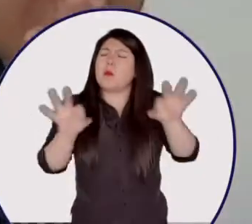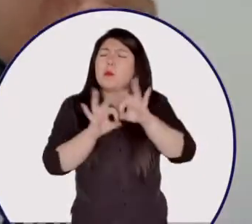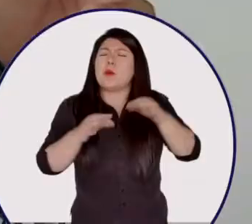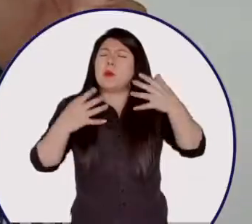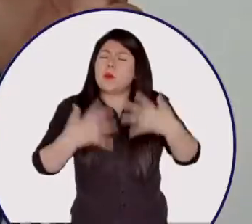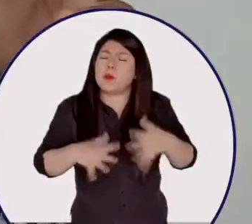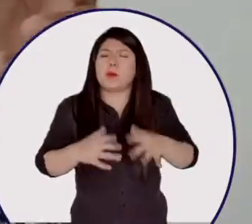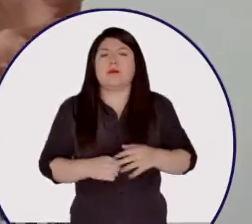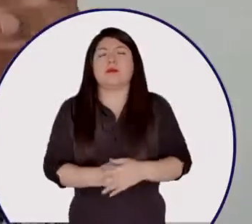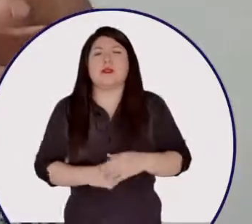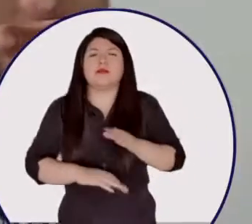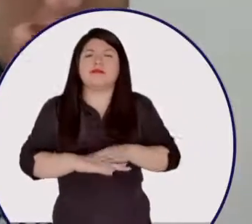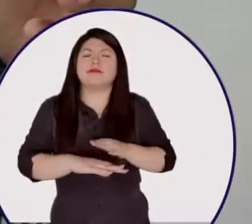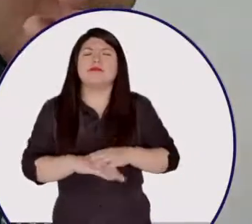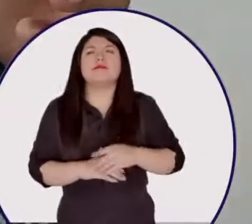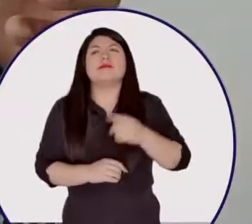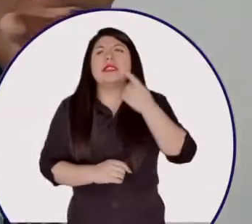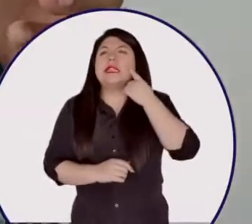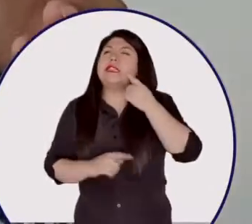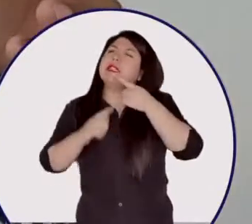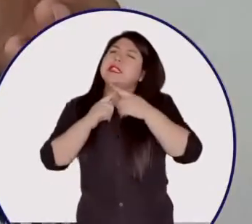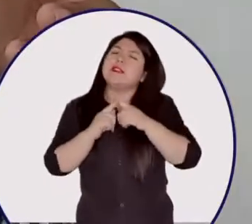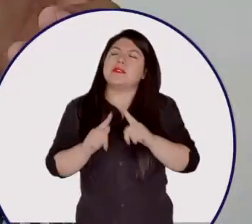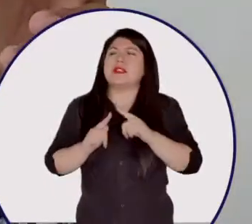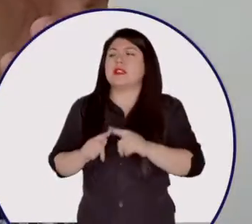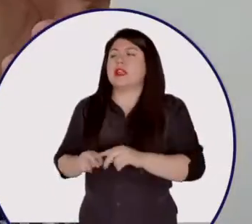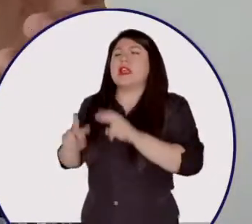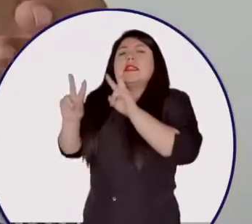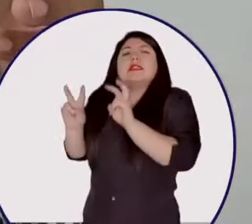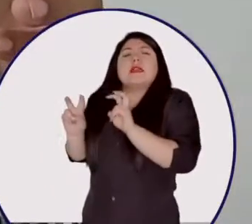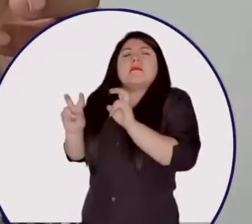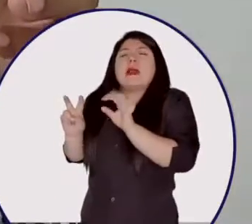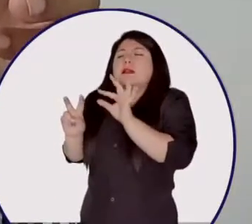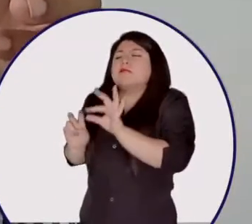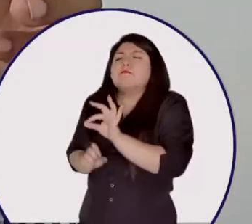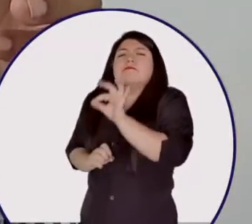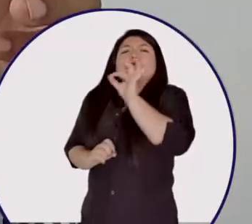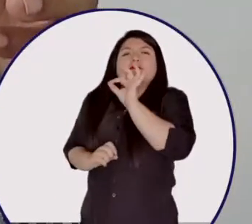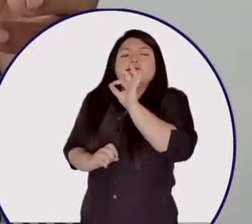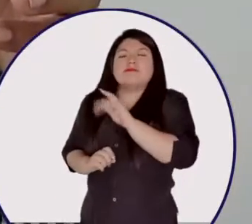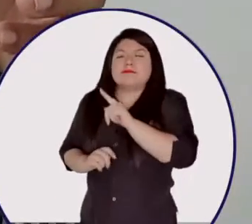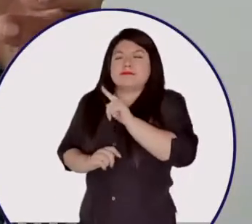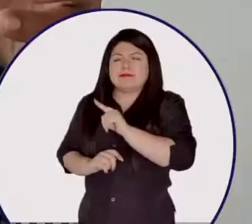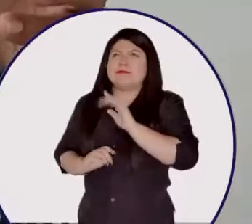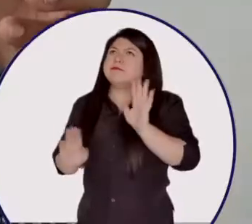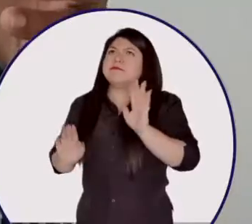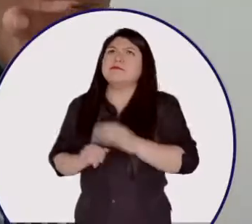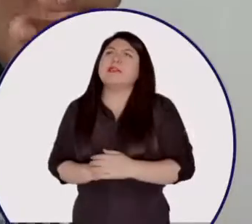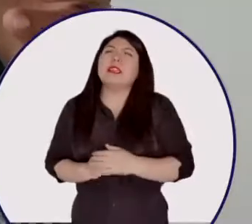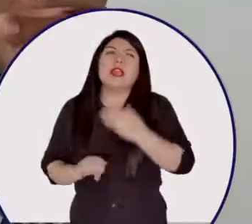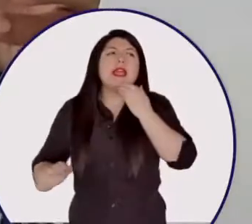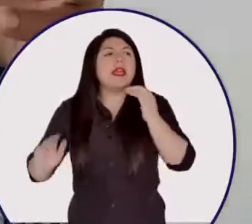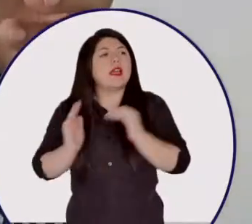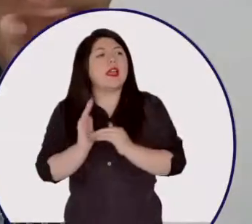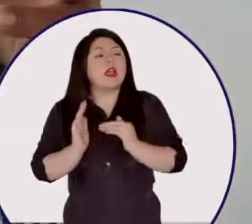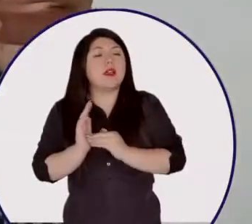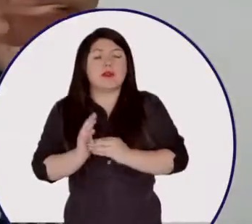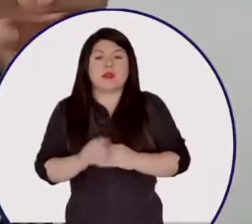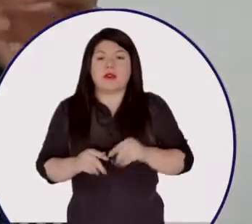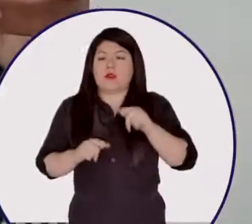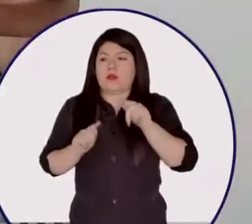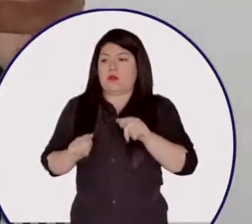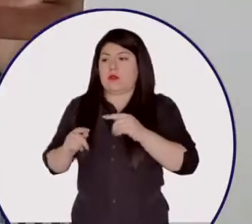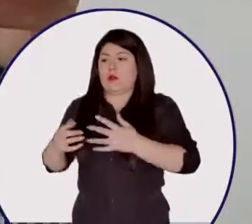mismo estar trabajando un tema específico, como por ejemplo, hablar de la diferencia que existe entre